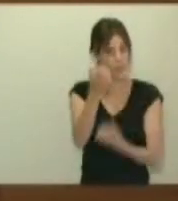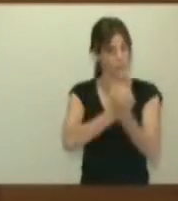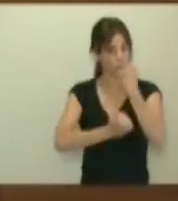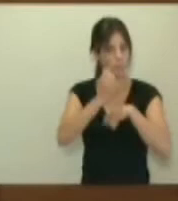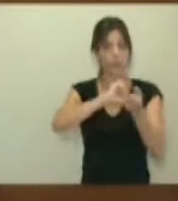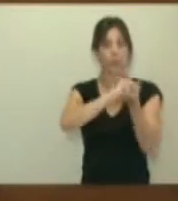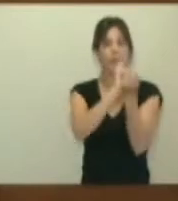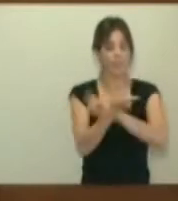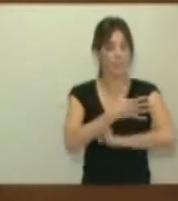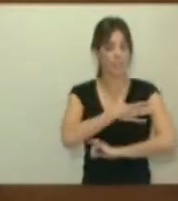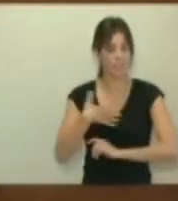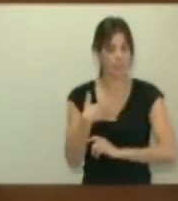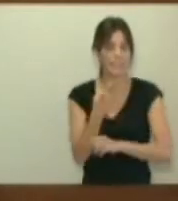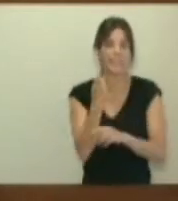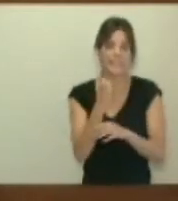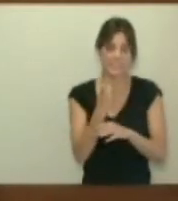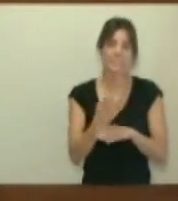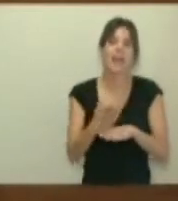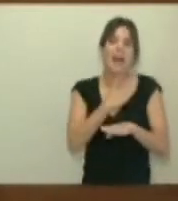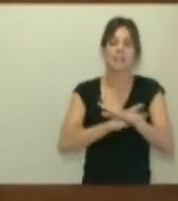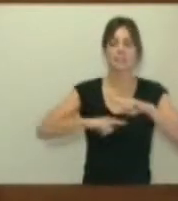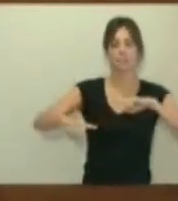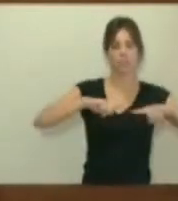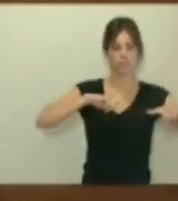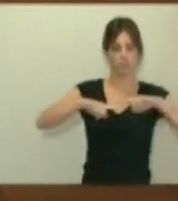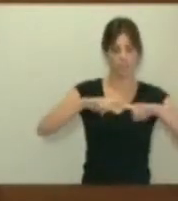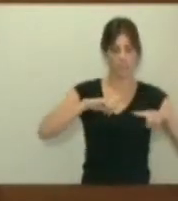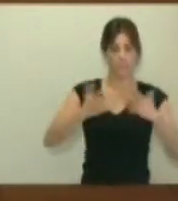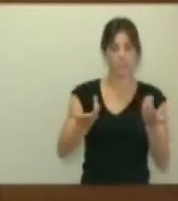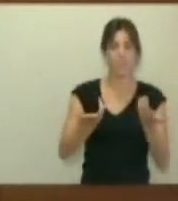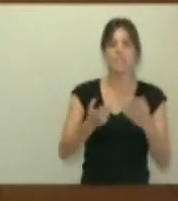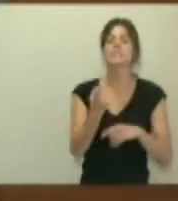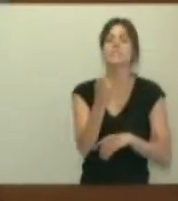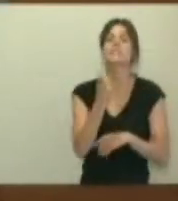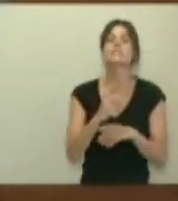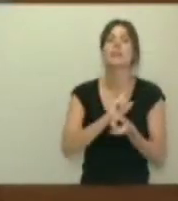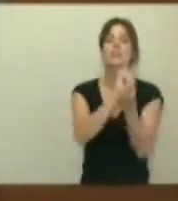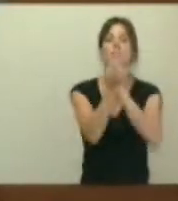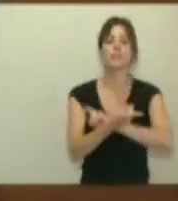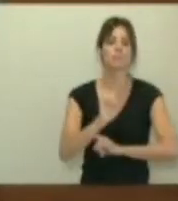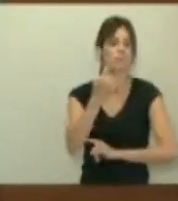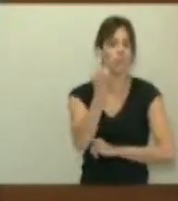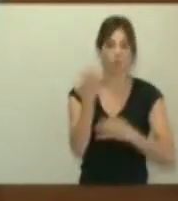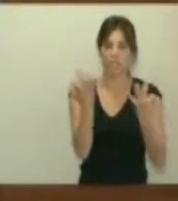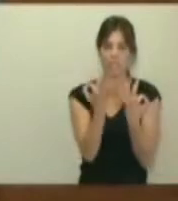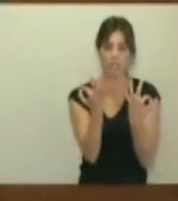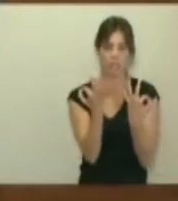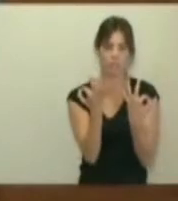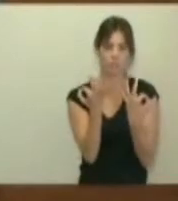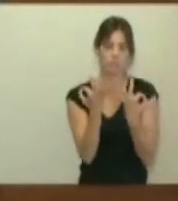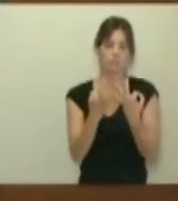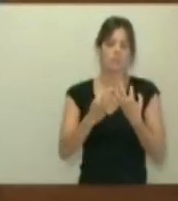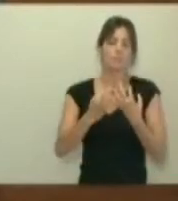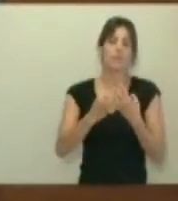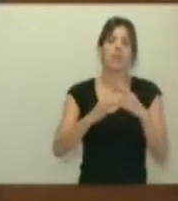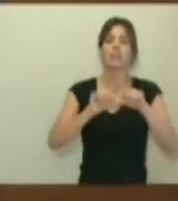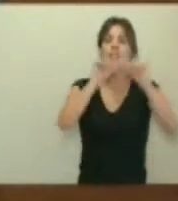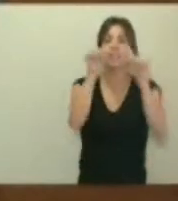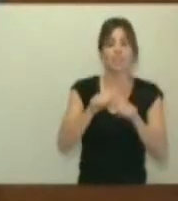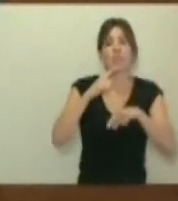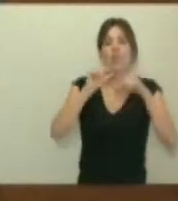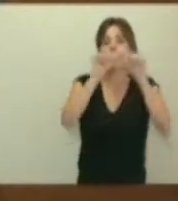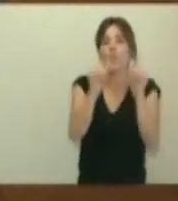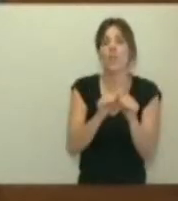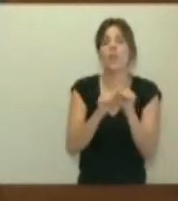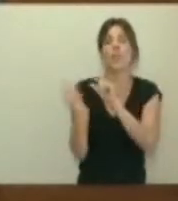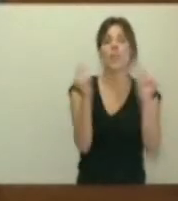es necesario tomar decisiones. Es necesario cambiar, en primer lugar, el tradicional modelo de diálogo social que seguimos